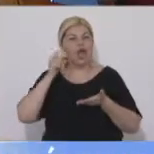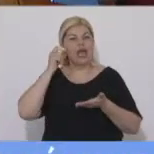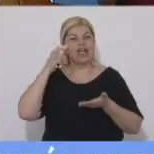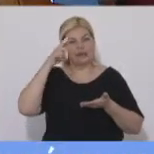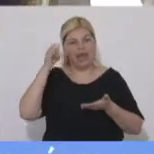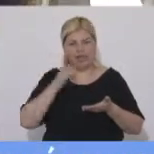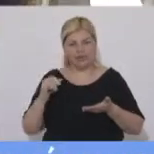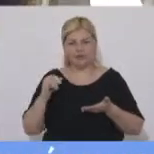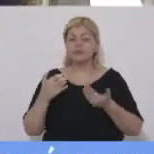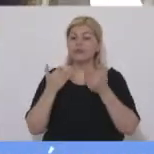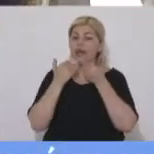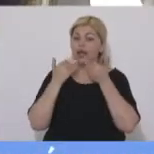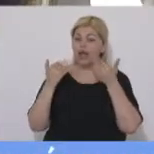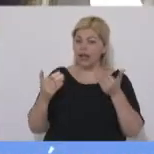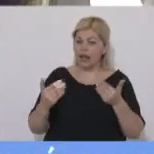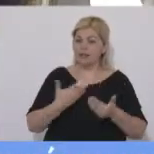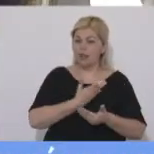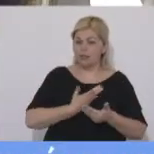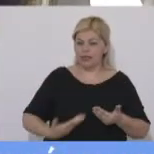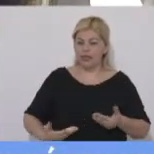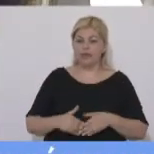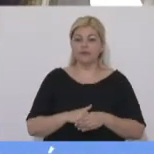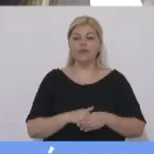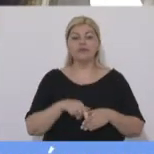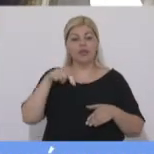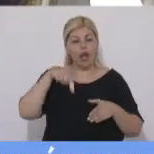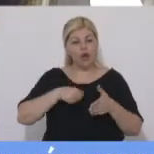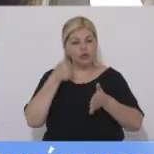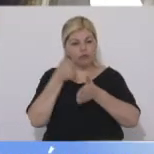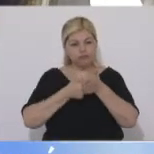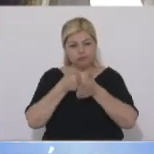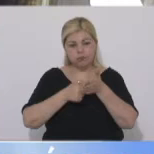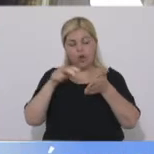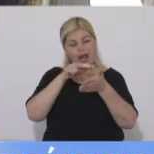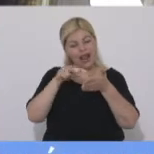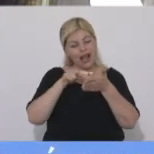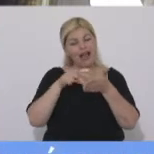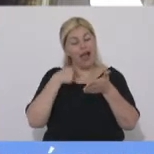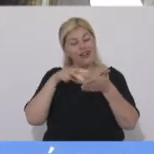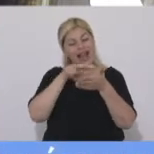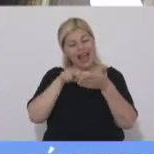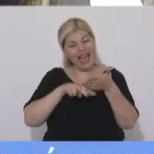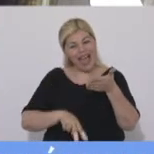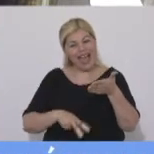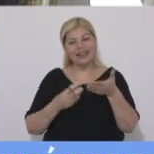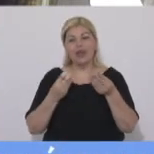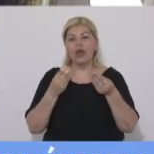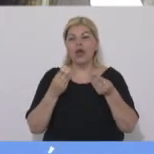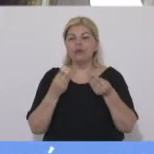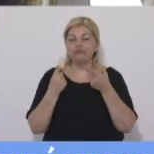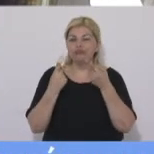Gracias, señor presidente. Voy a tratar de leer cómo quedaría el proyecto